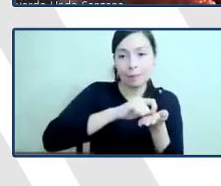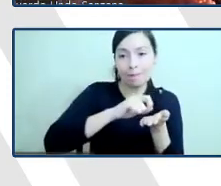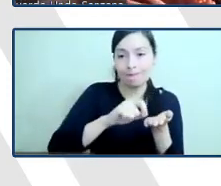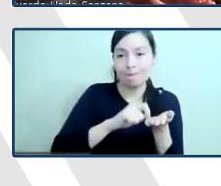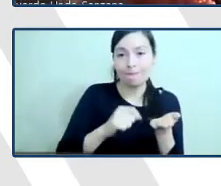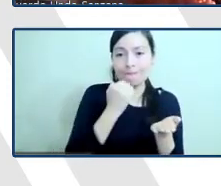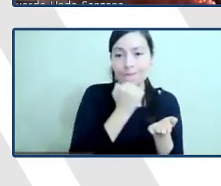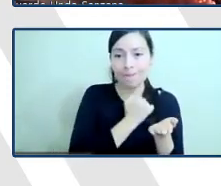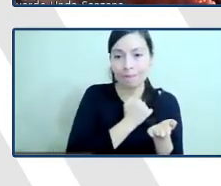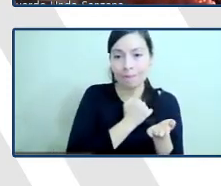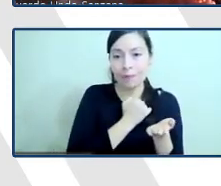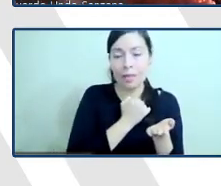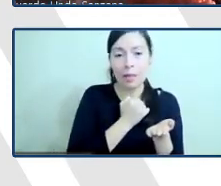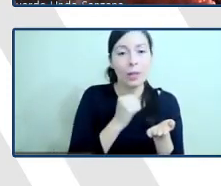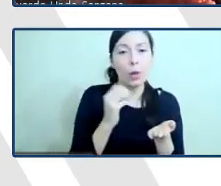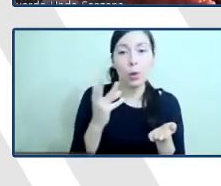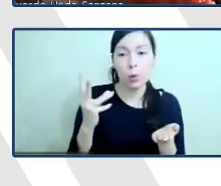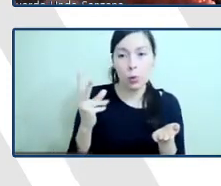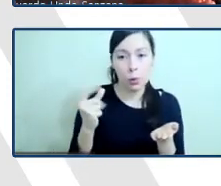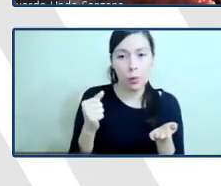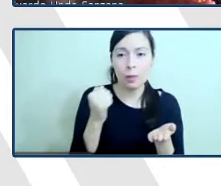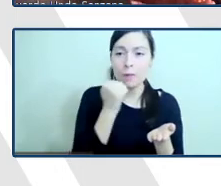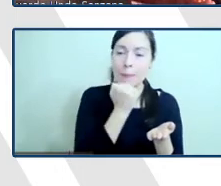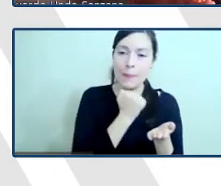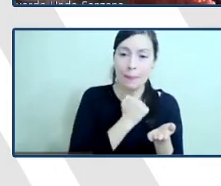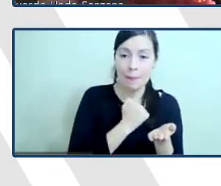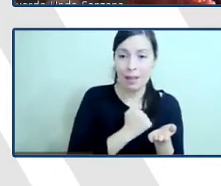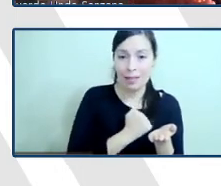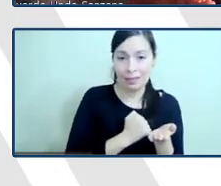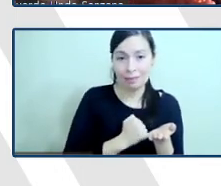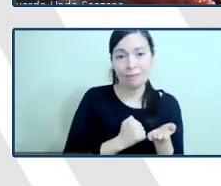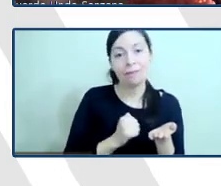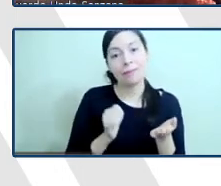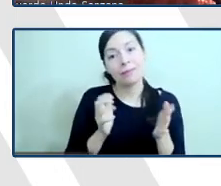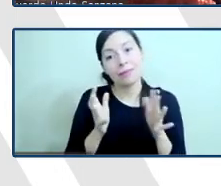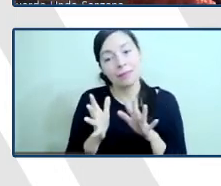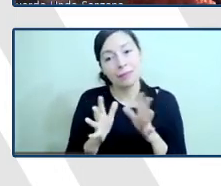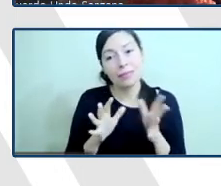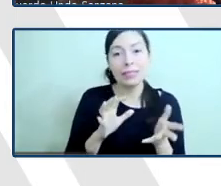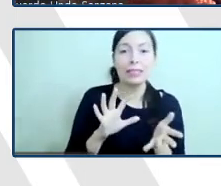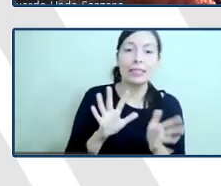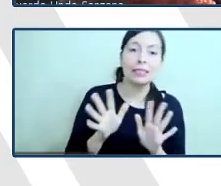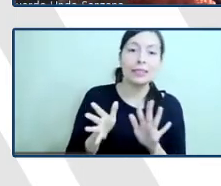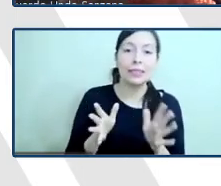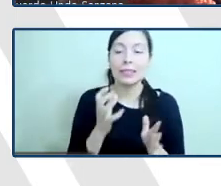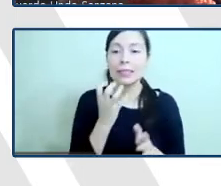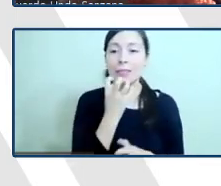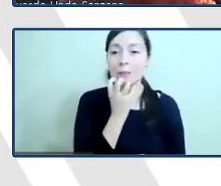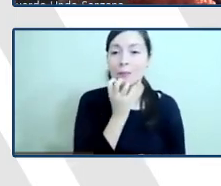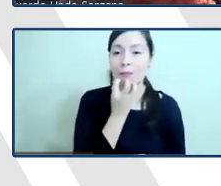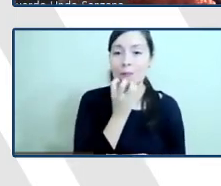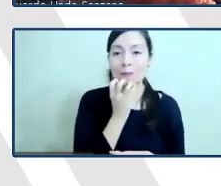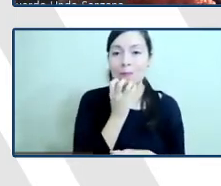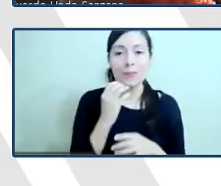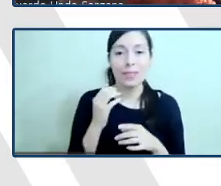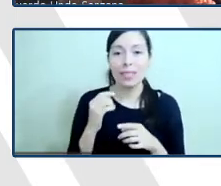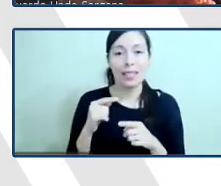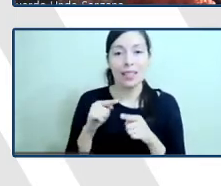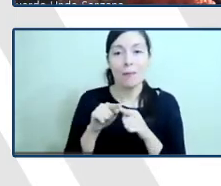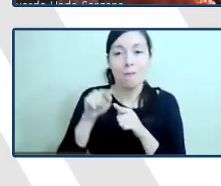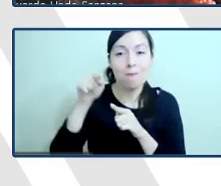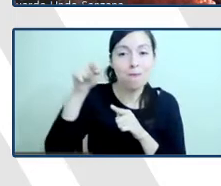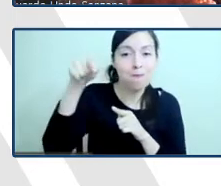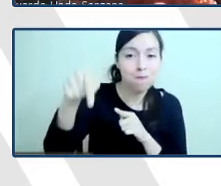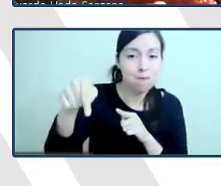haya algún dígito acá que está mal, y esto es más al interior de la ciudad, quizá en alguna parte del desierto fuera de